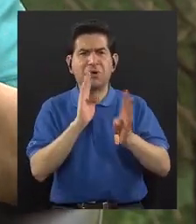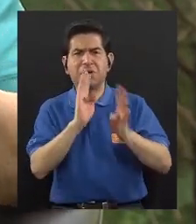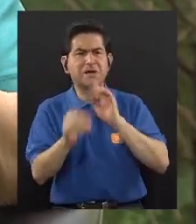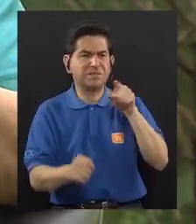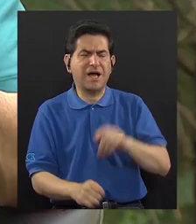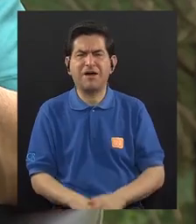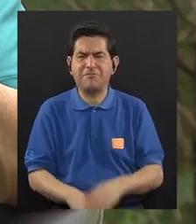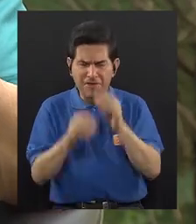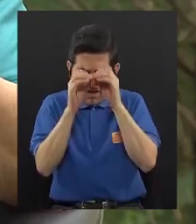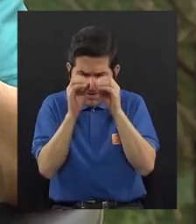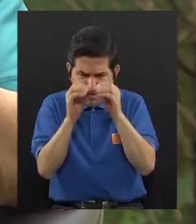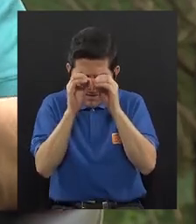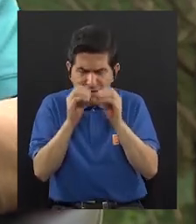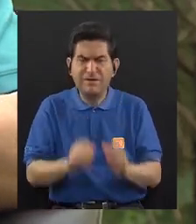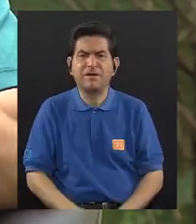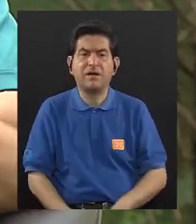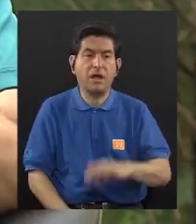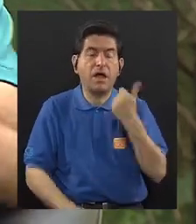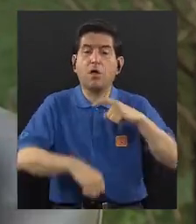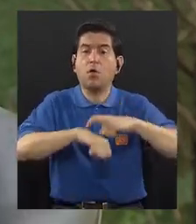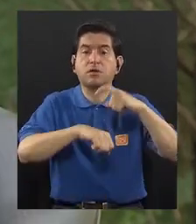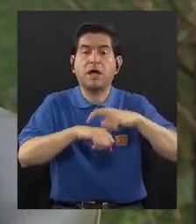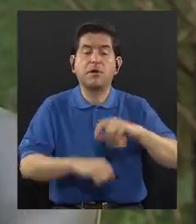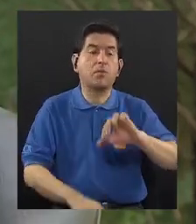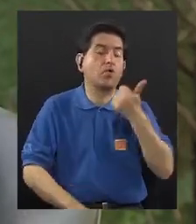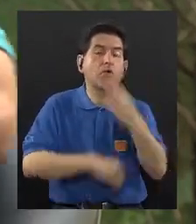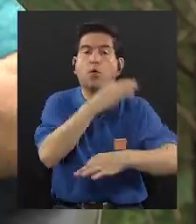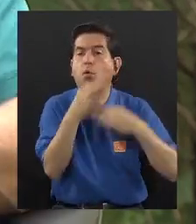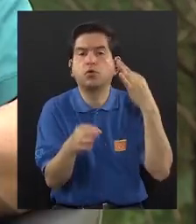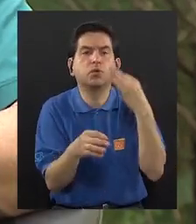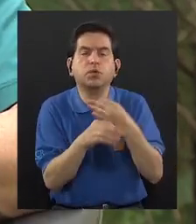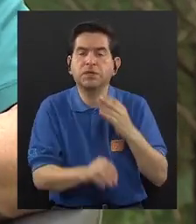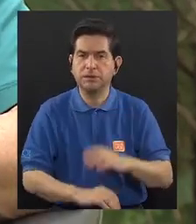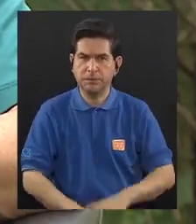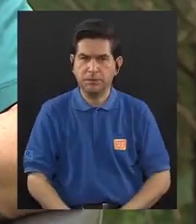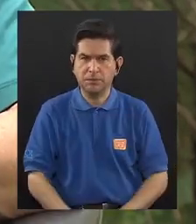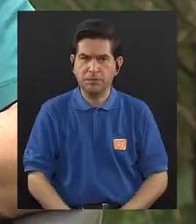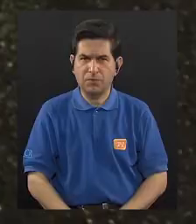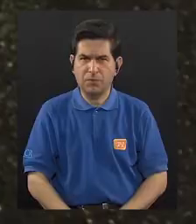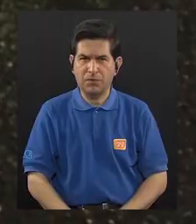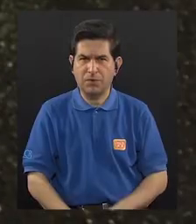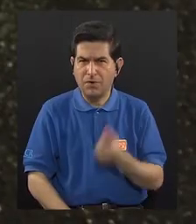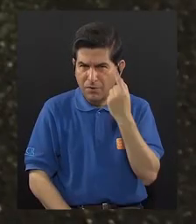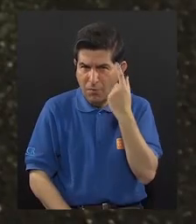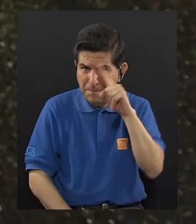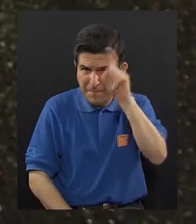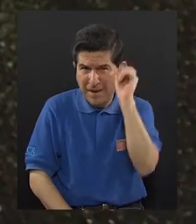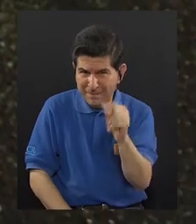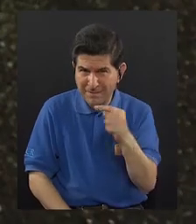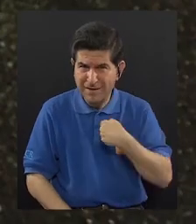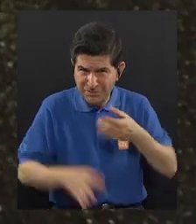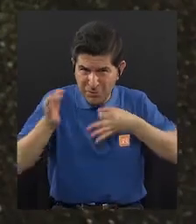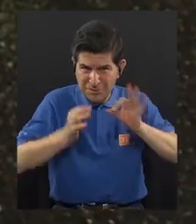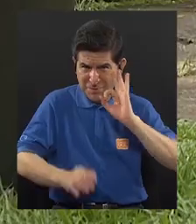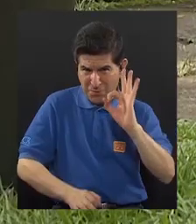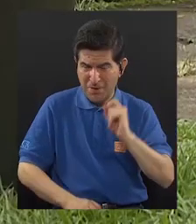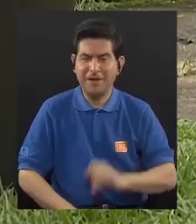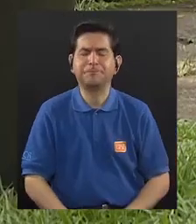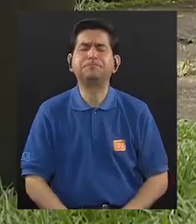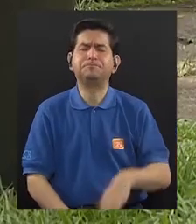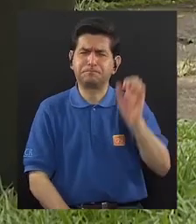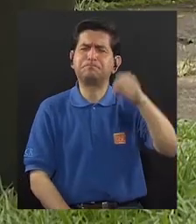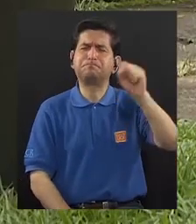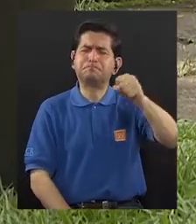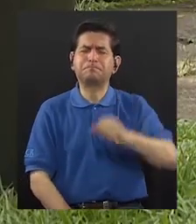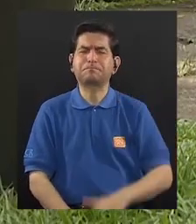habla de estos microorganismos en otras épocas se habla de otros no sé si me explico con la pregunta y